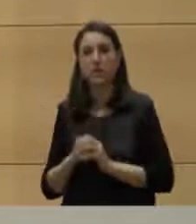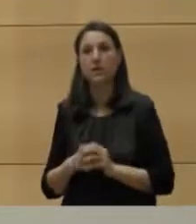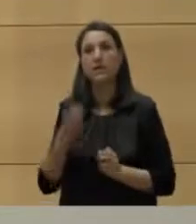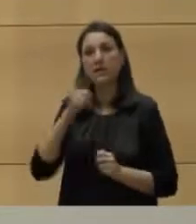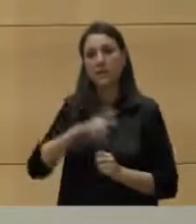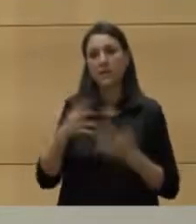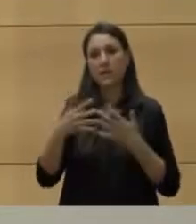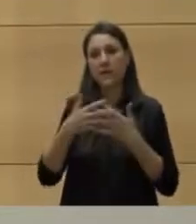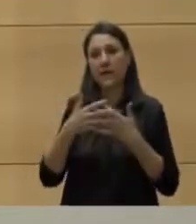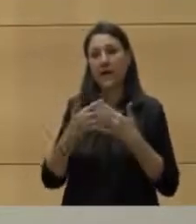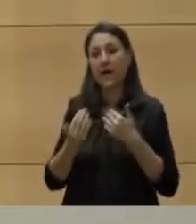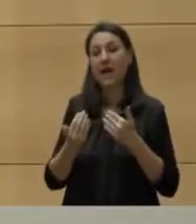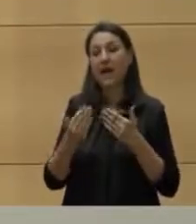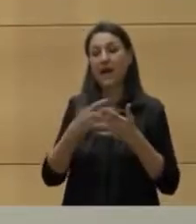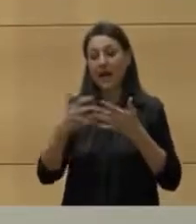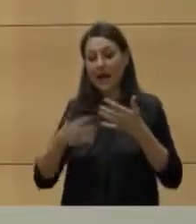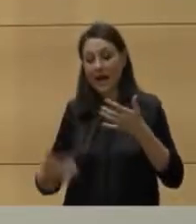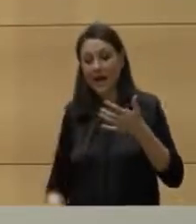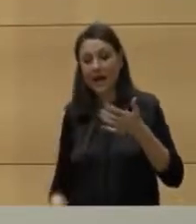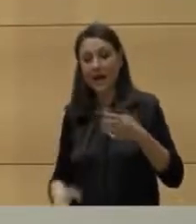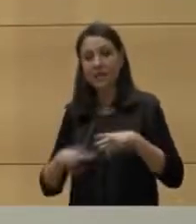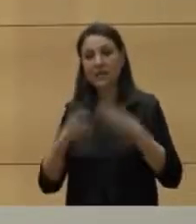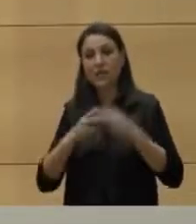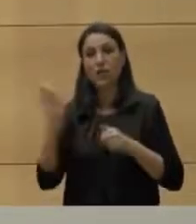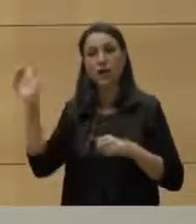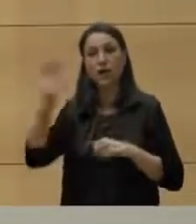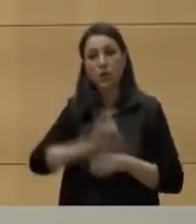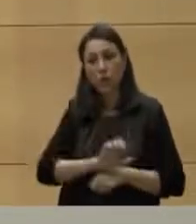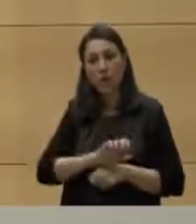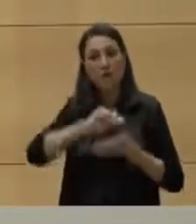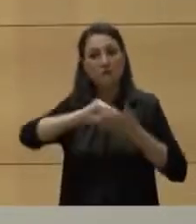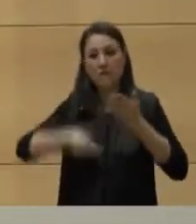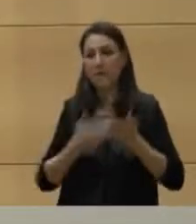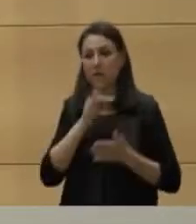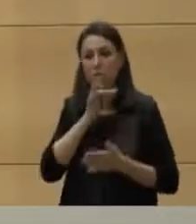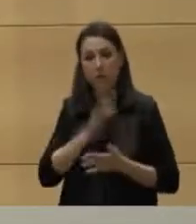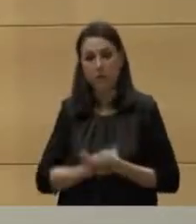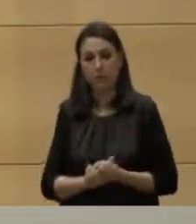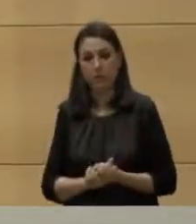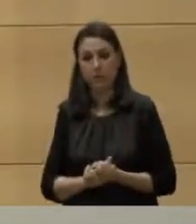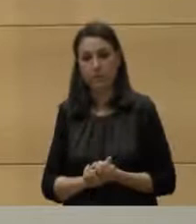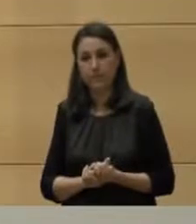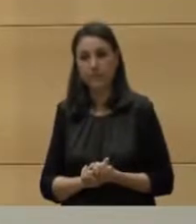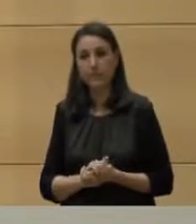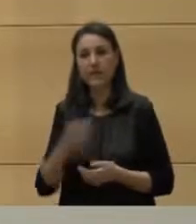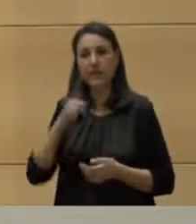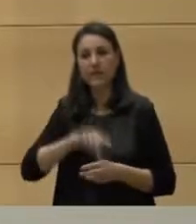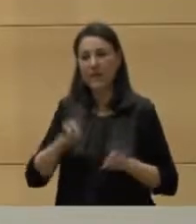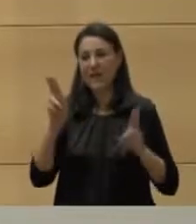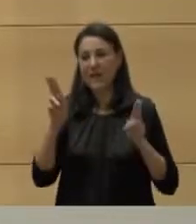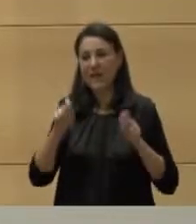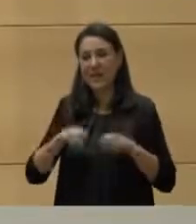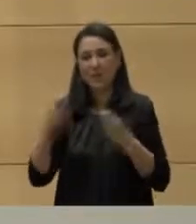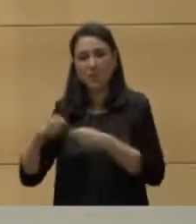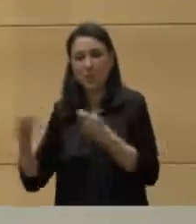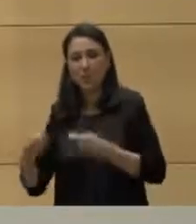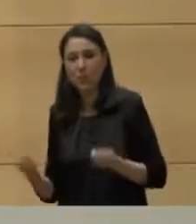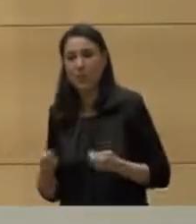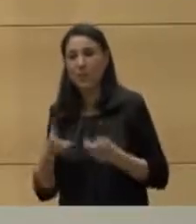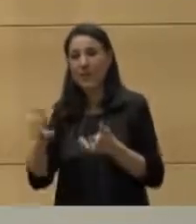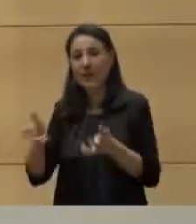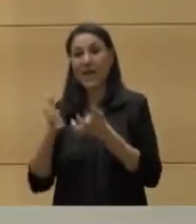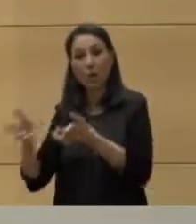la Carta Social Europea todavía no ratificada. La destrucción creciente de los mínimos elementos, derechos y conquistas